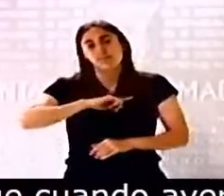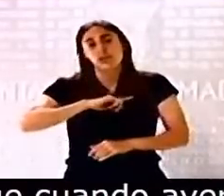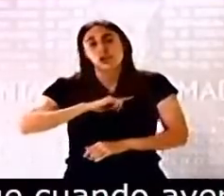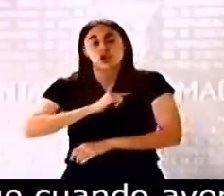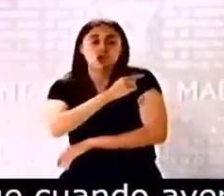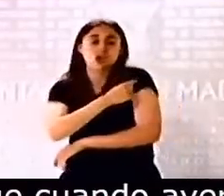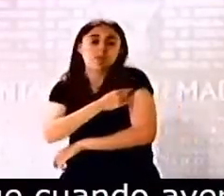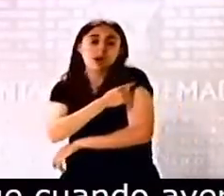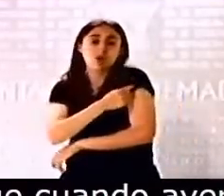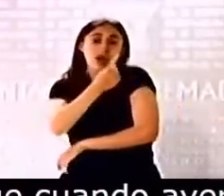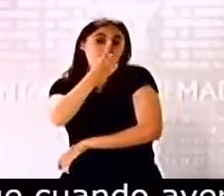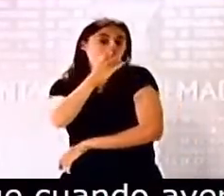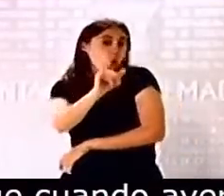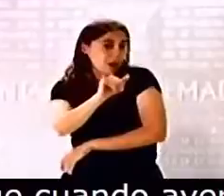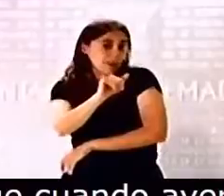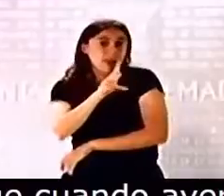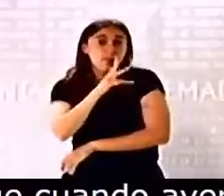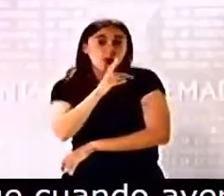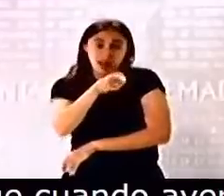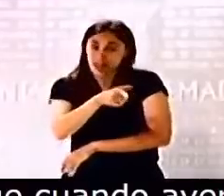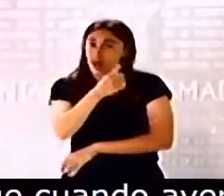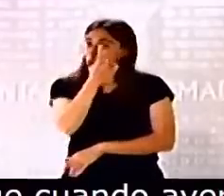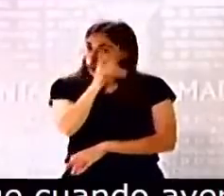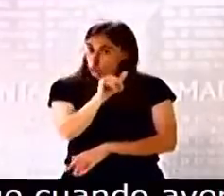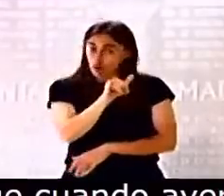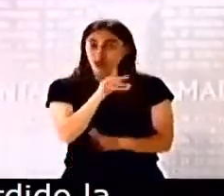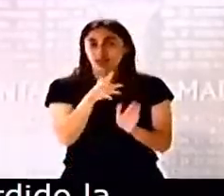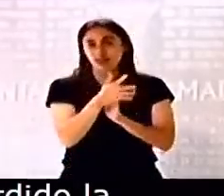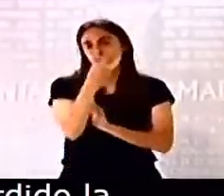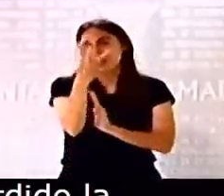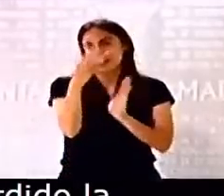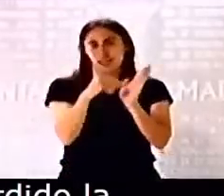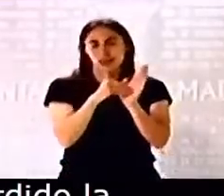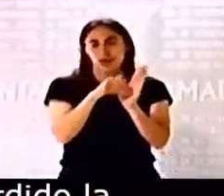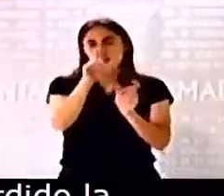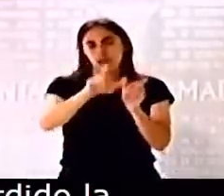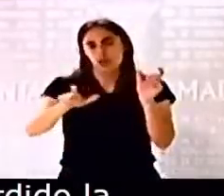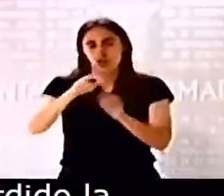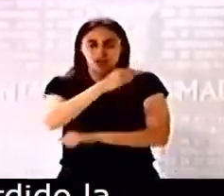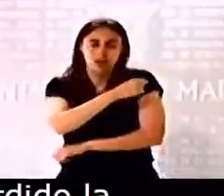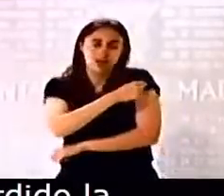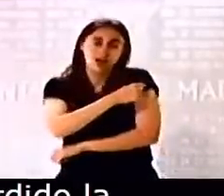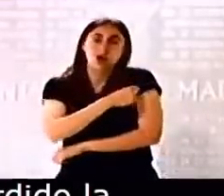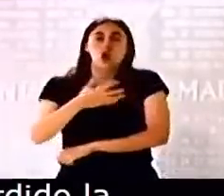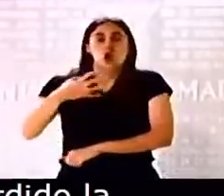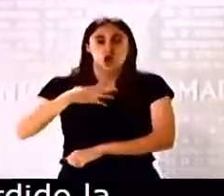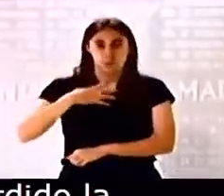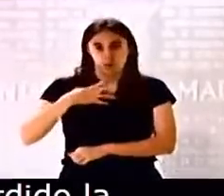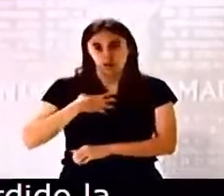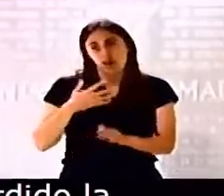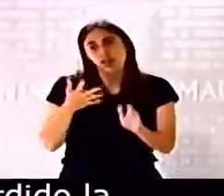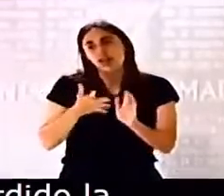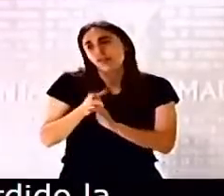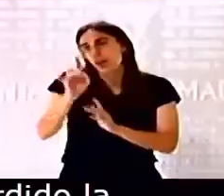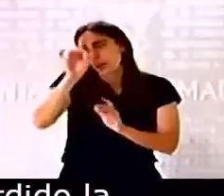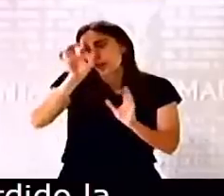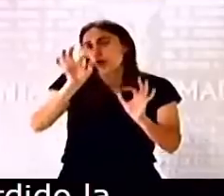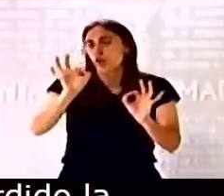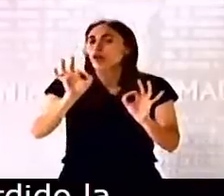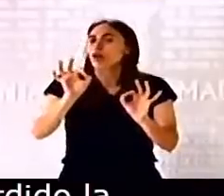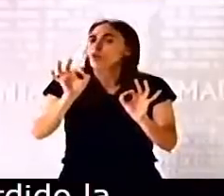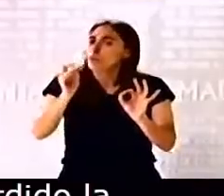vacunar en un solo acto, porque esta es de una sola dosis, a 3.000 personas. Y eso, evidentemente, entenderán que es un